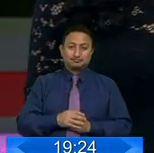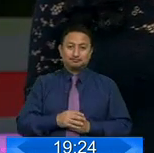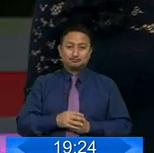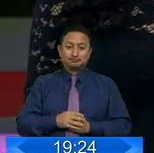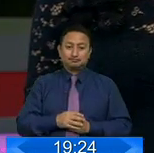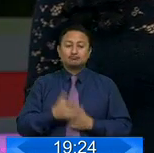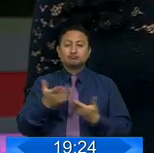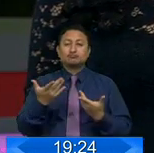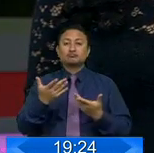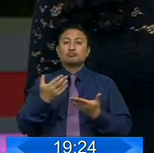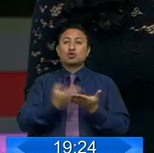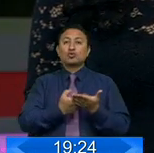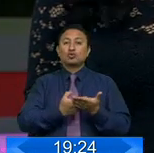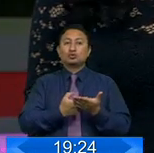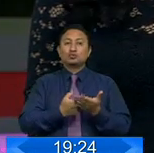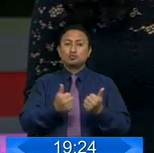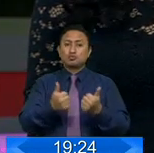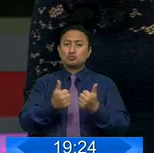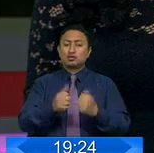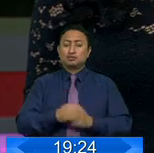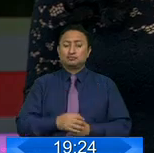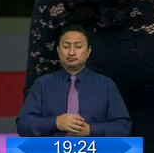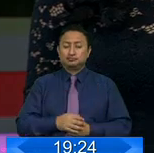fue calificada como productiva.